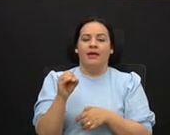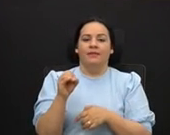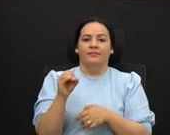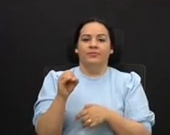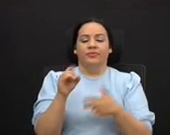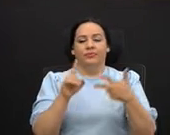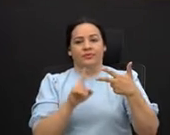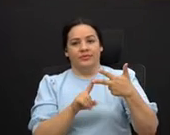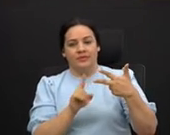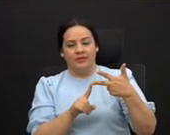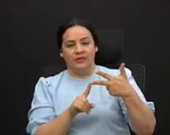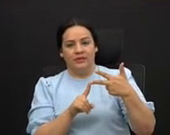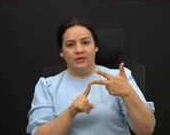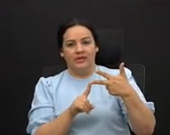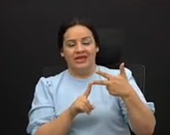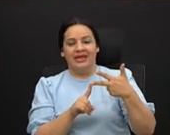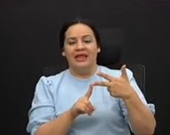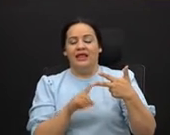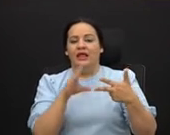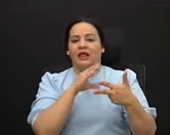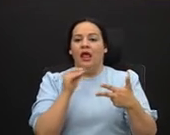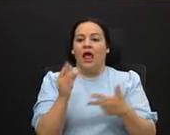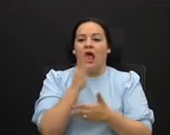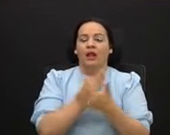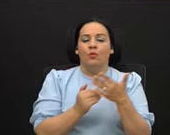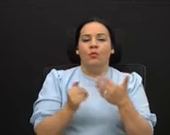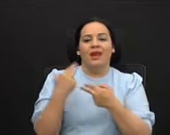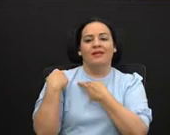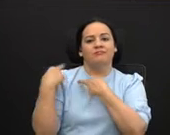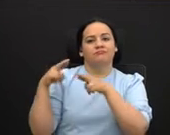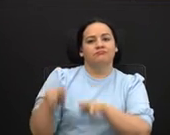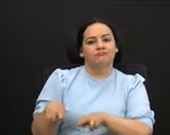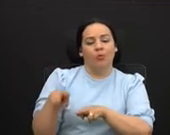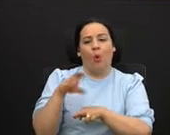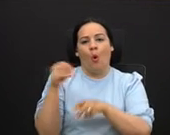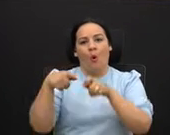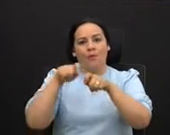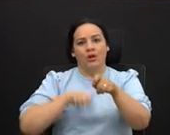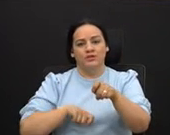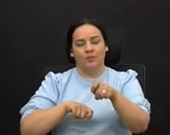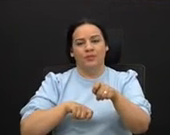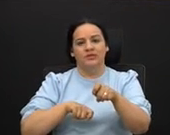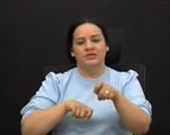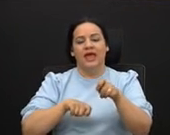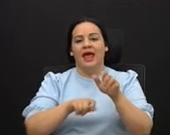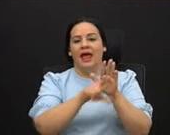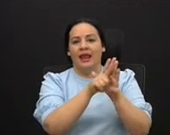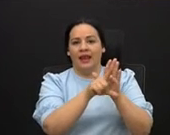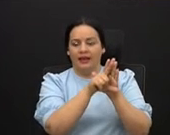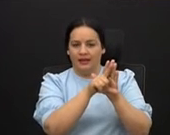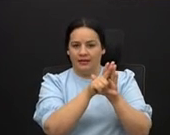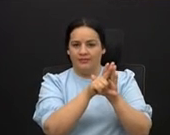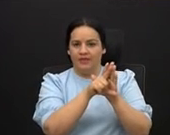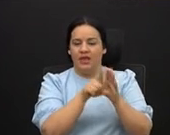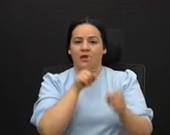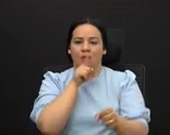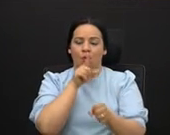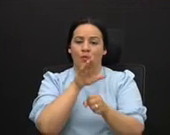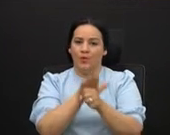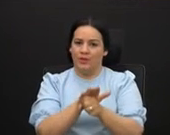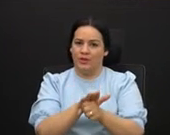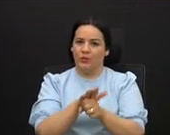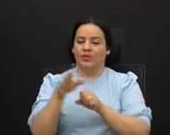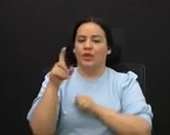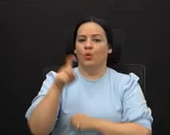sobreviniente. C. Negligencia notoria o por violaciones graves al ordenamiento jurídico en el cumplimiento de